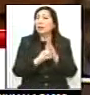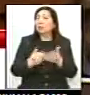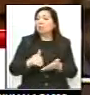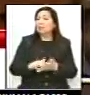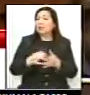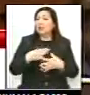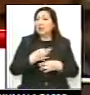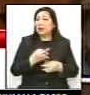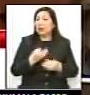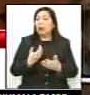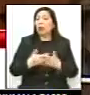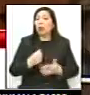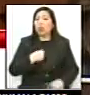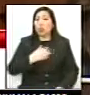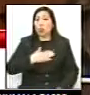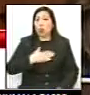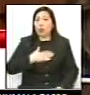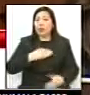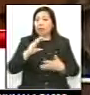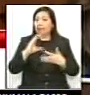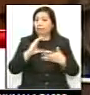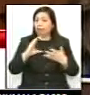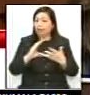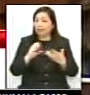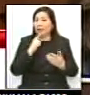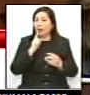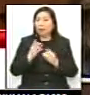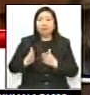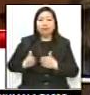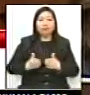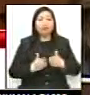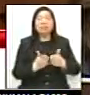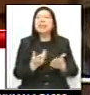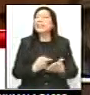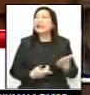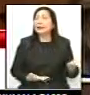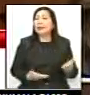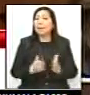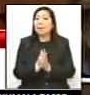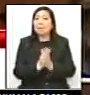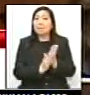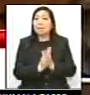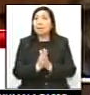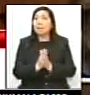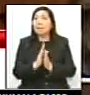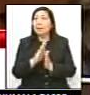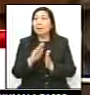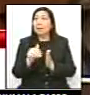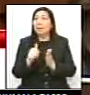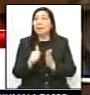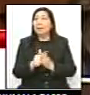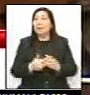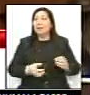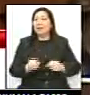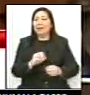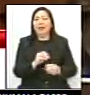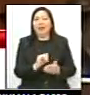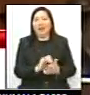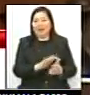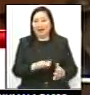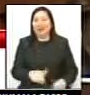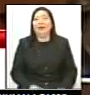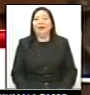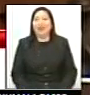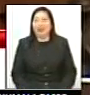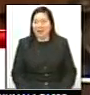los intereses empresariales. El capítulo económico está orientado al beneficio de las empresas y no del país. Y de